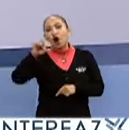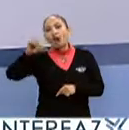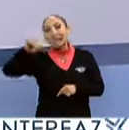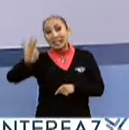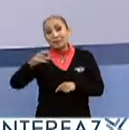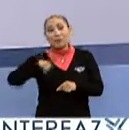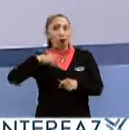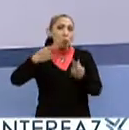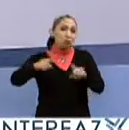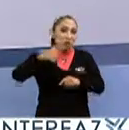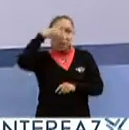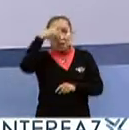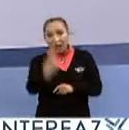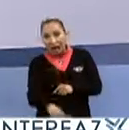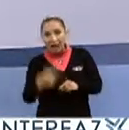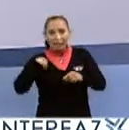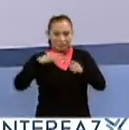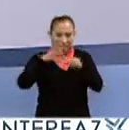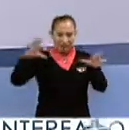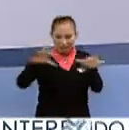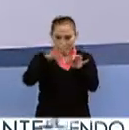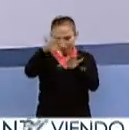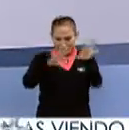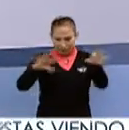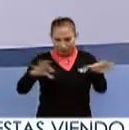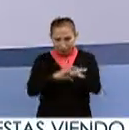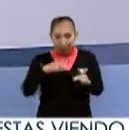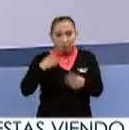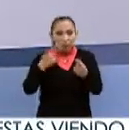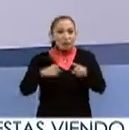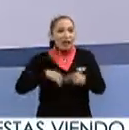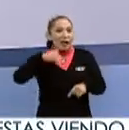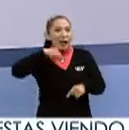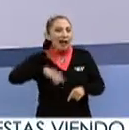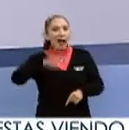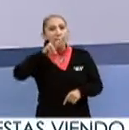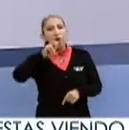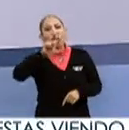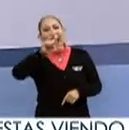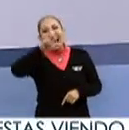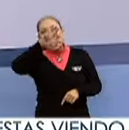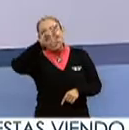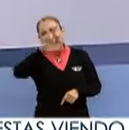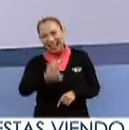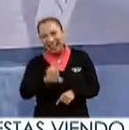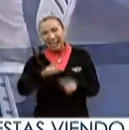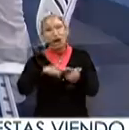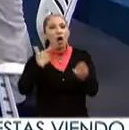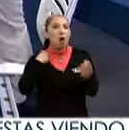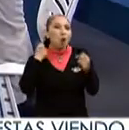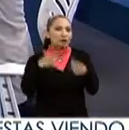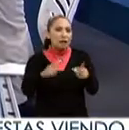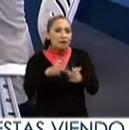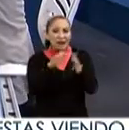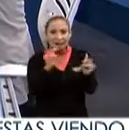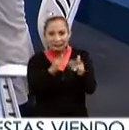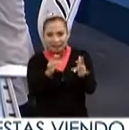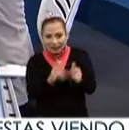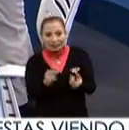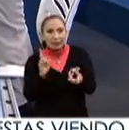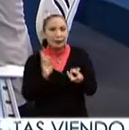música mexicana en popurrís, hemos hecho música en italiano, Volare de Domenico Modugno, música en francés,